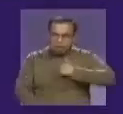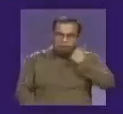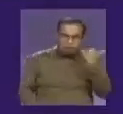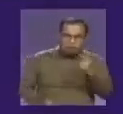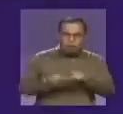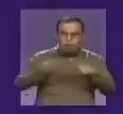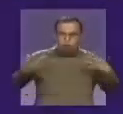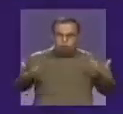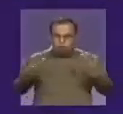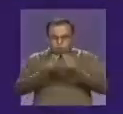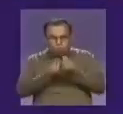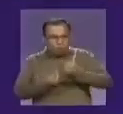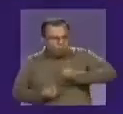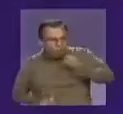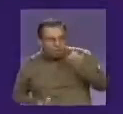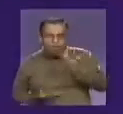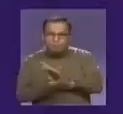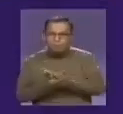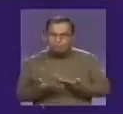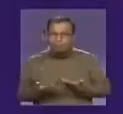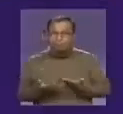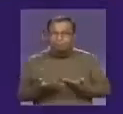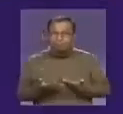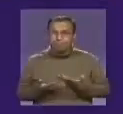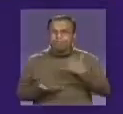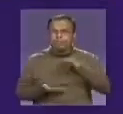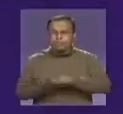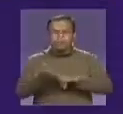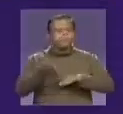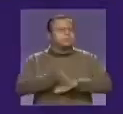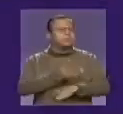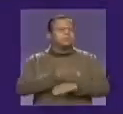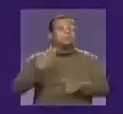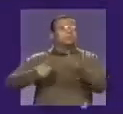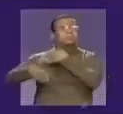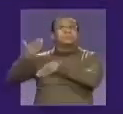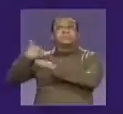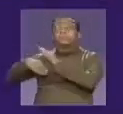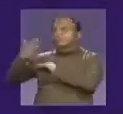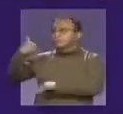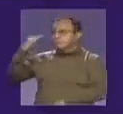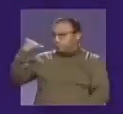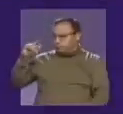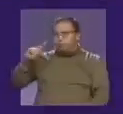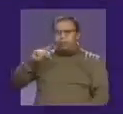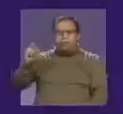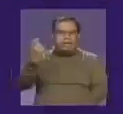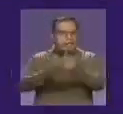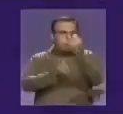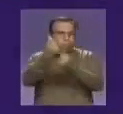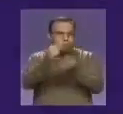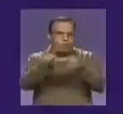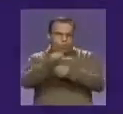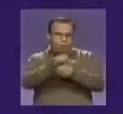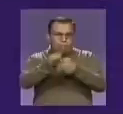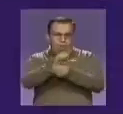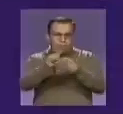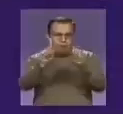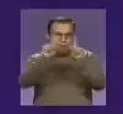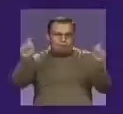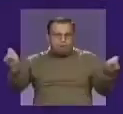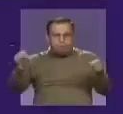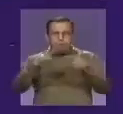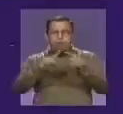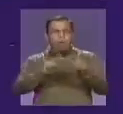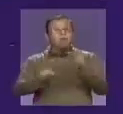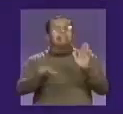los grupos armados ilegales en los territorios. Digamos, hace unos años, incluso si hablamos de las economías locales y